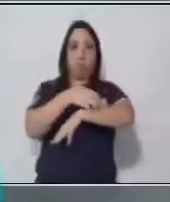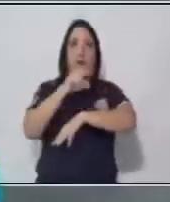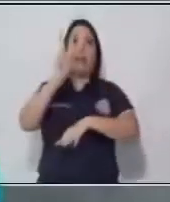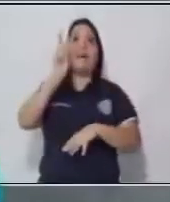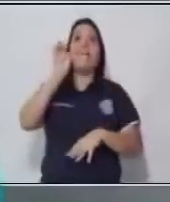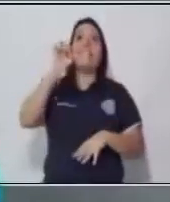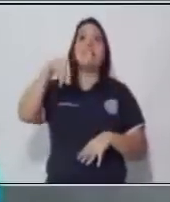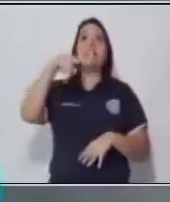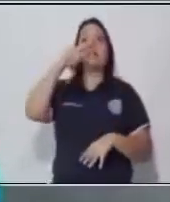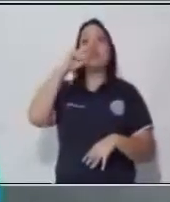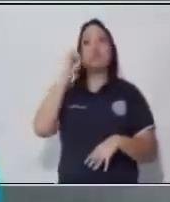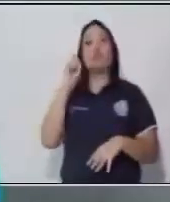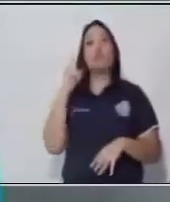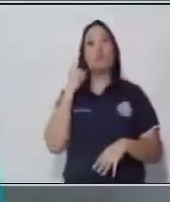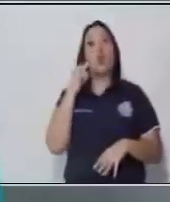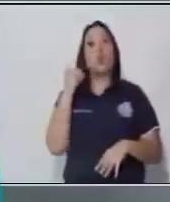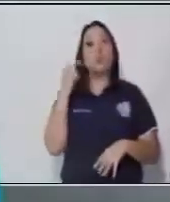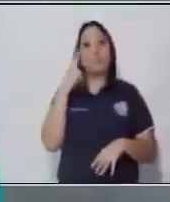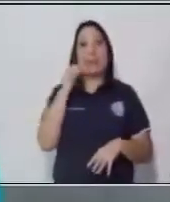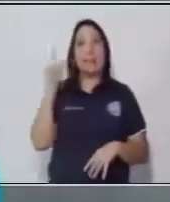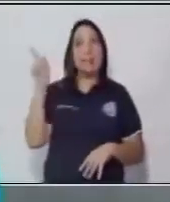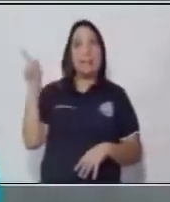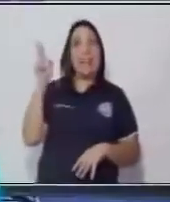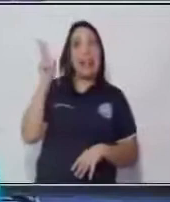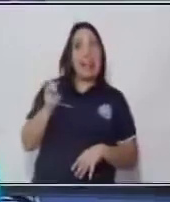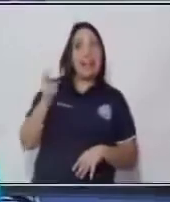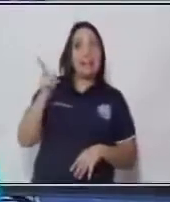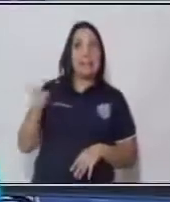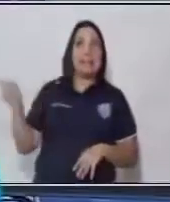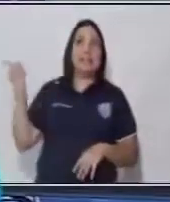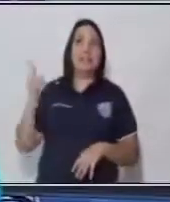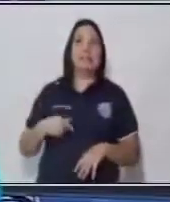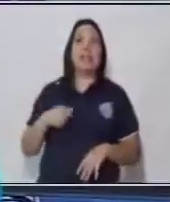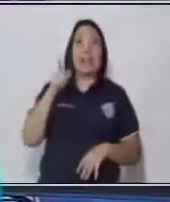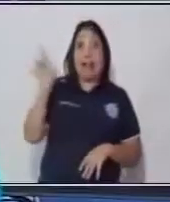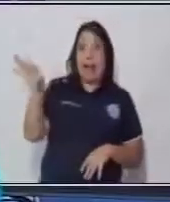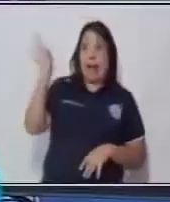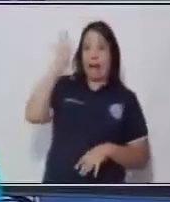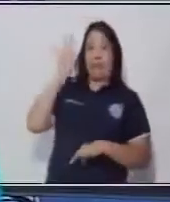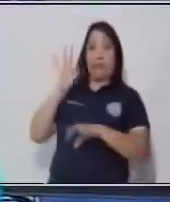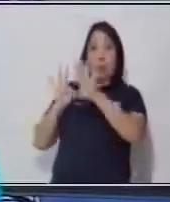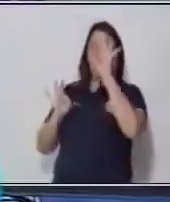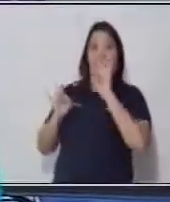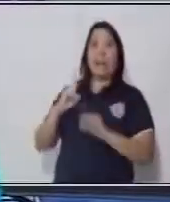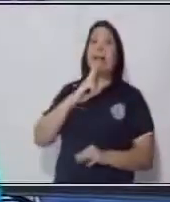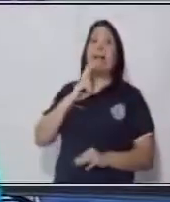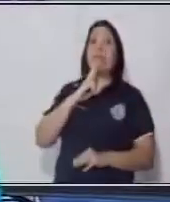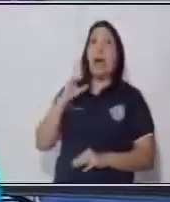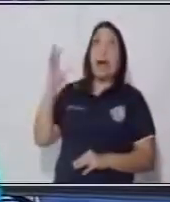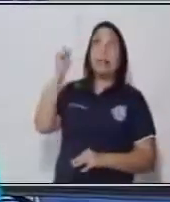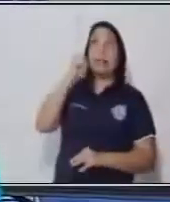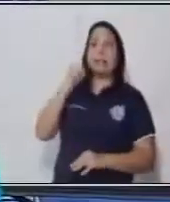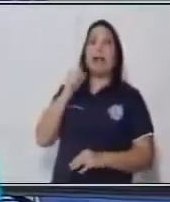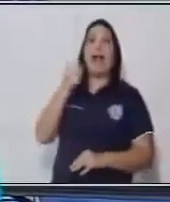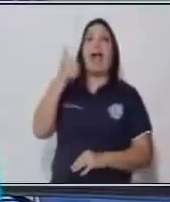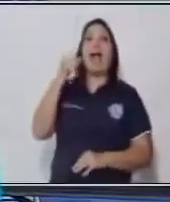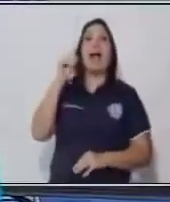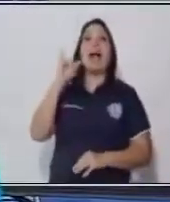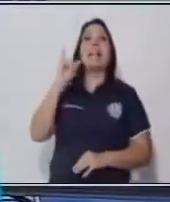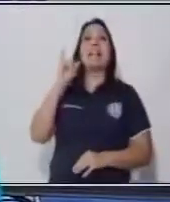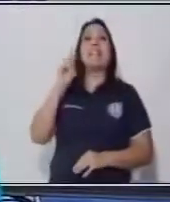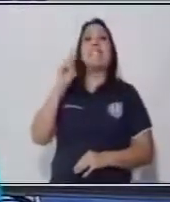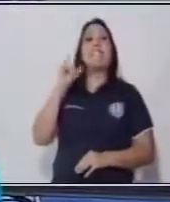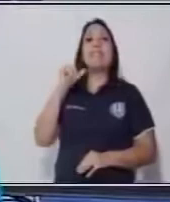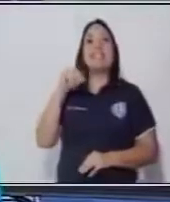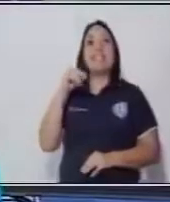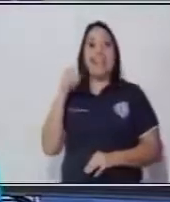y entonces es así como hemos encontrado la respuesta a nuestra adivinanza. Y